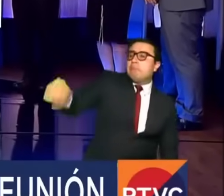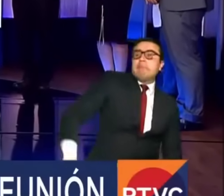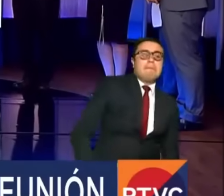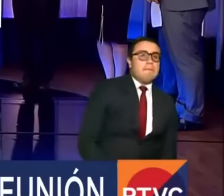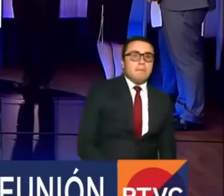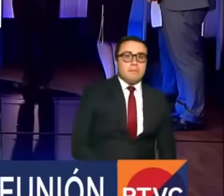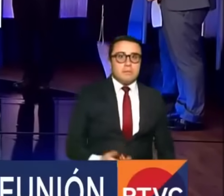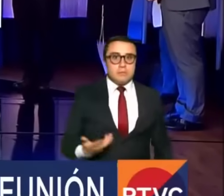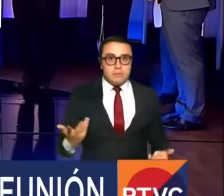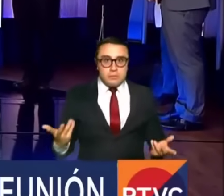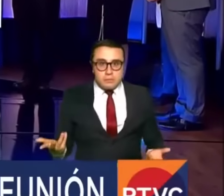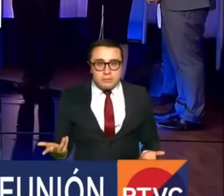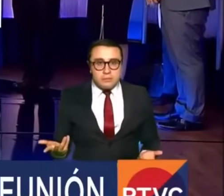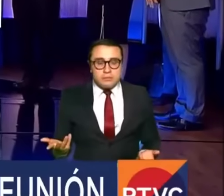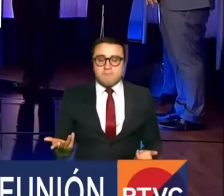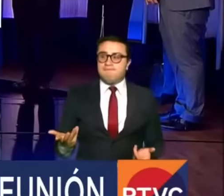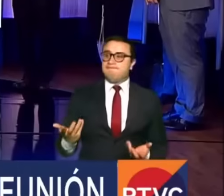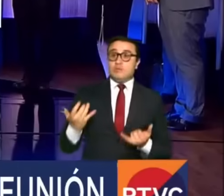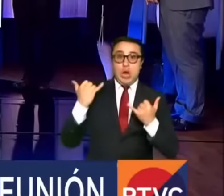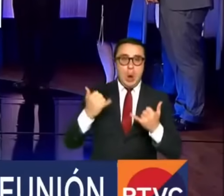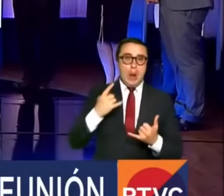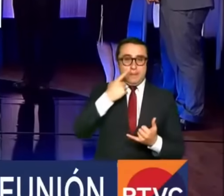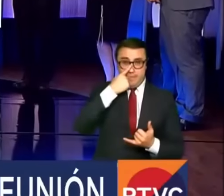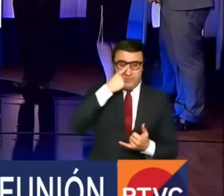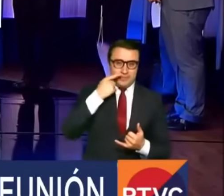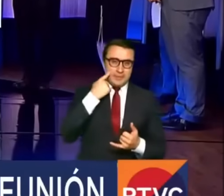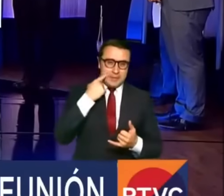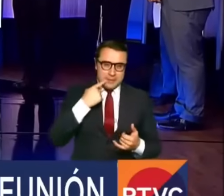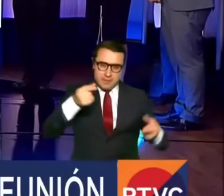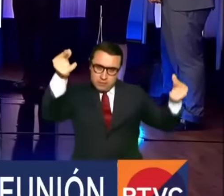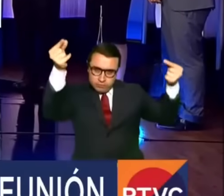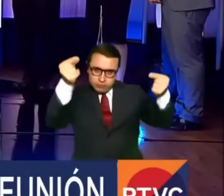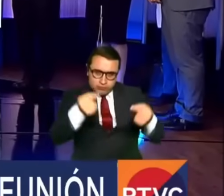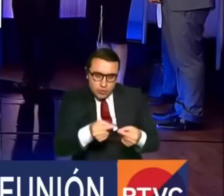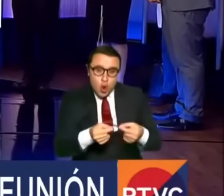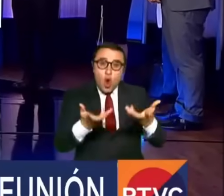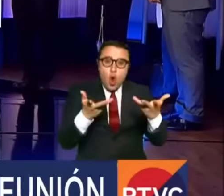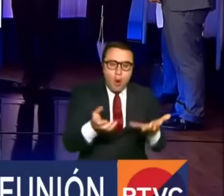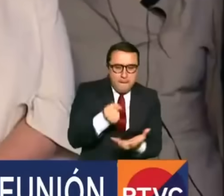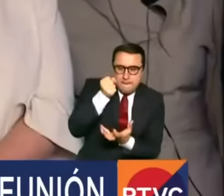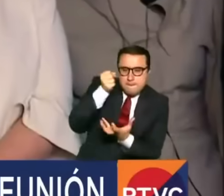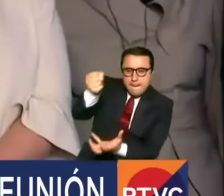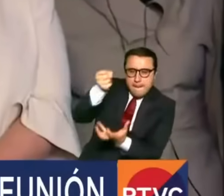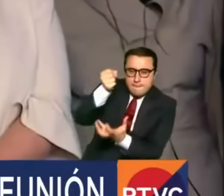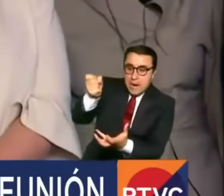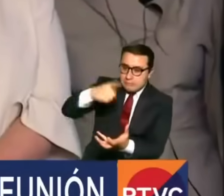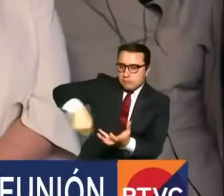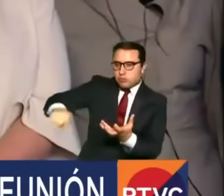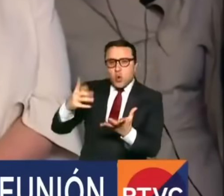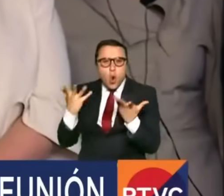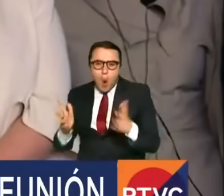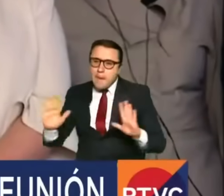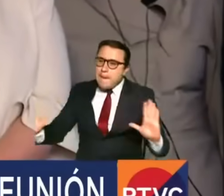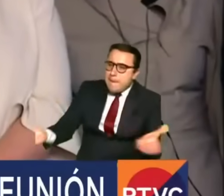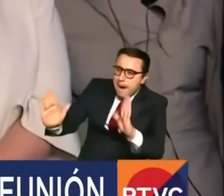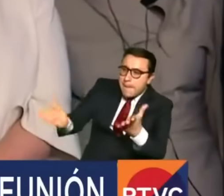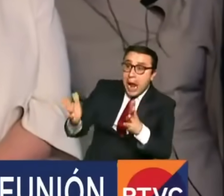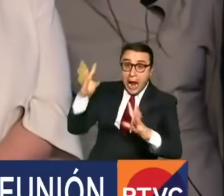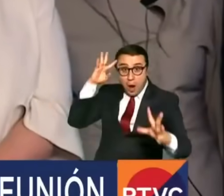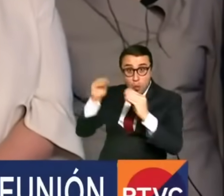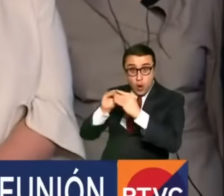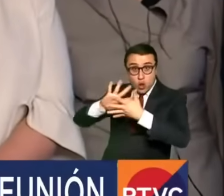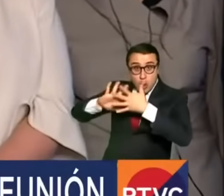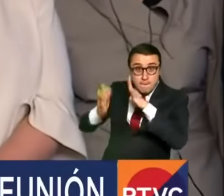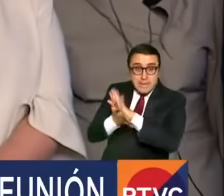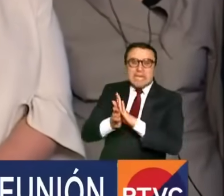El balance de las inversiones sobre esos territorios, que fue lo que se derivó del acuerdo de paz, según